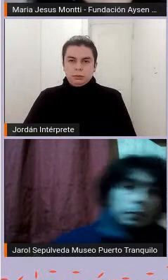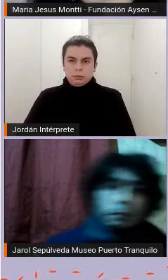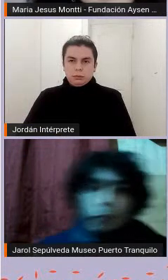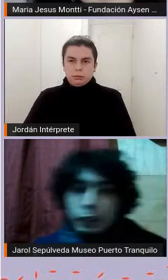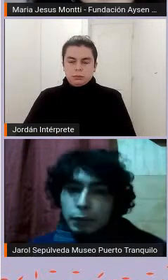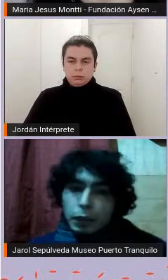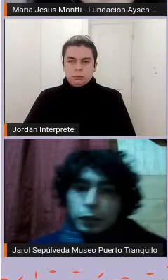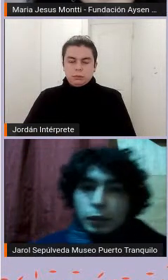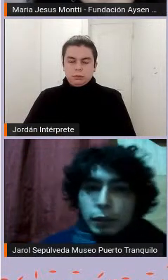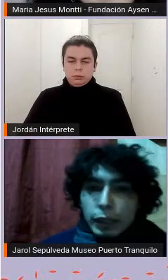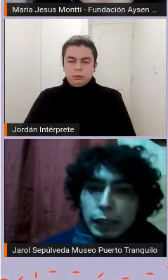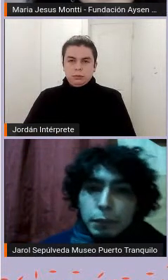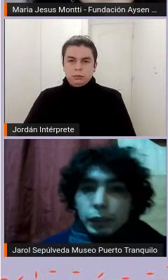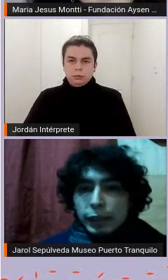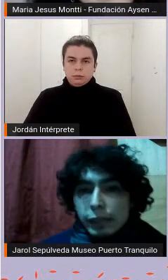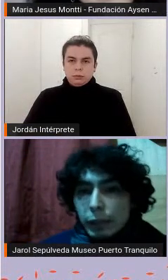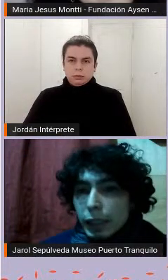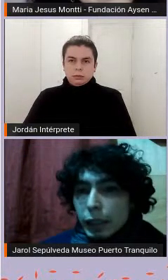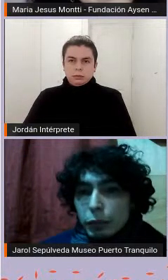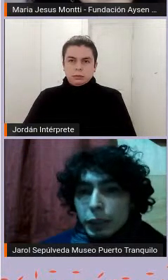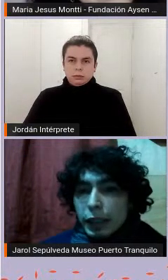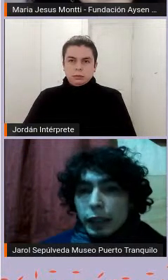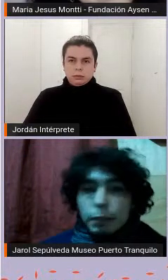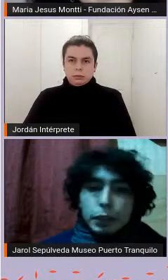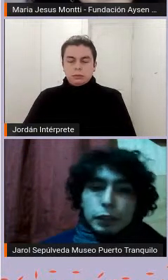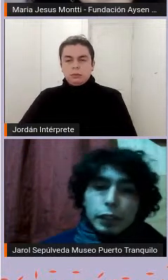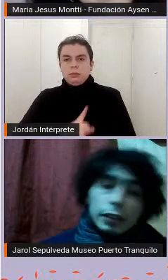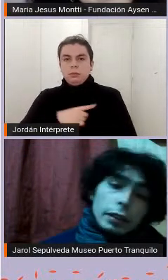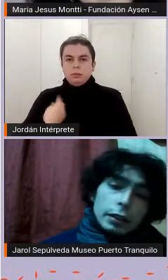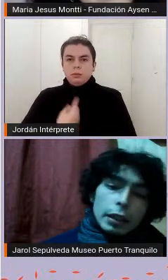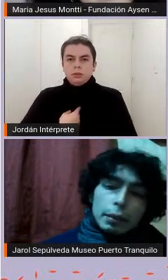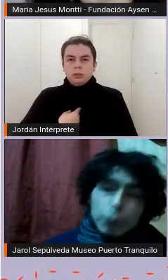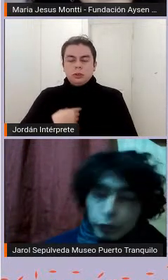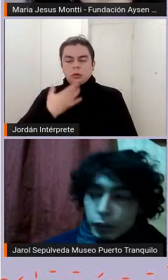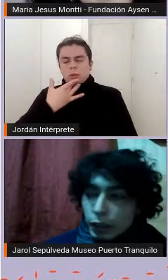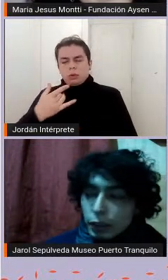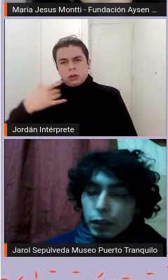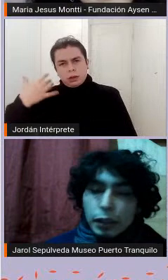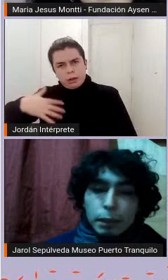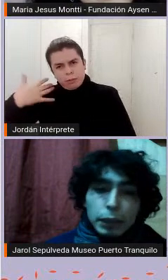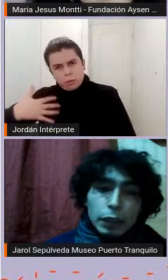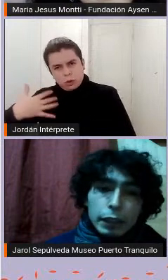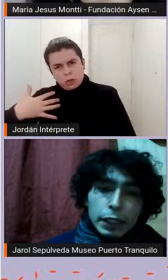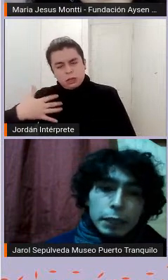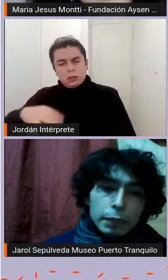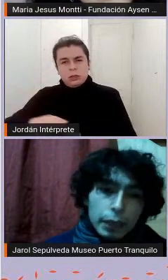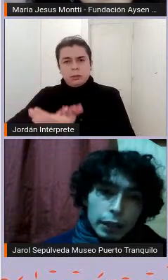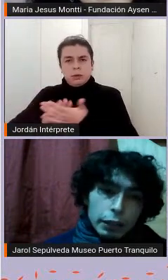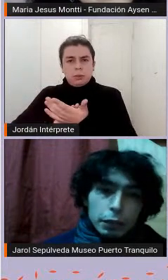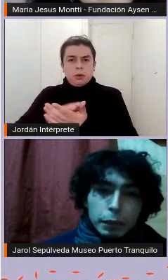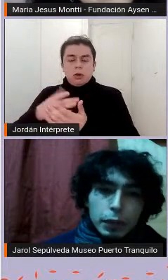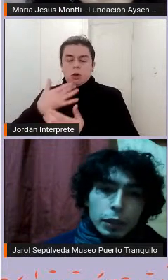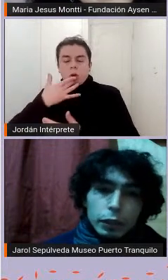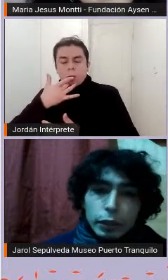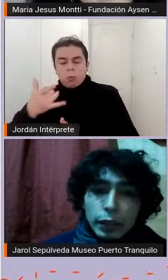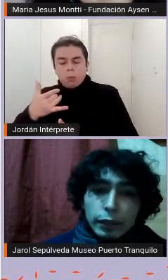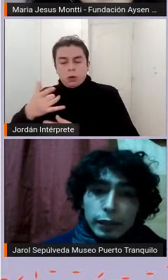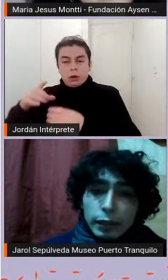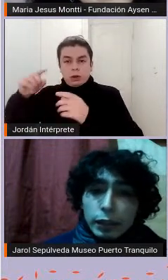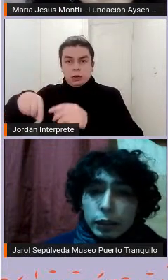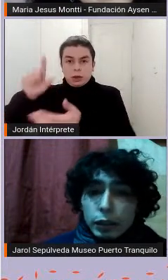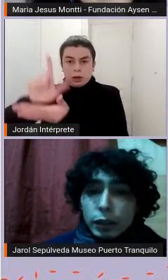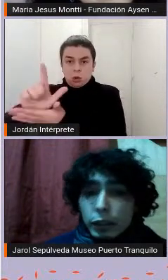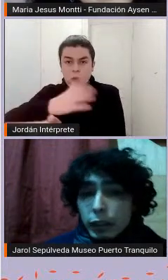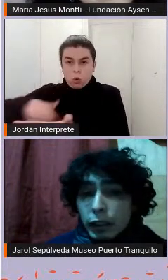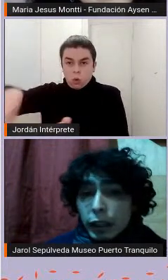Bueno, puesta en valor, ¿cuál es la importancia para la comunidad en Puerto Río Tranquilo con respecto a la ballena? Bueno, primero que todo es un